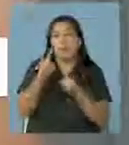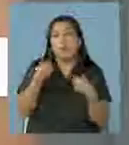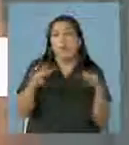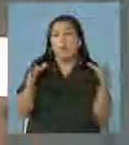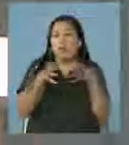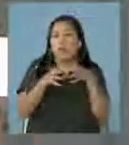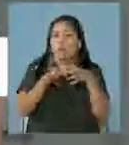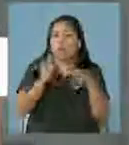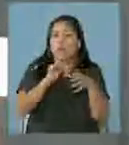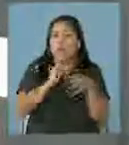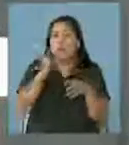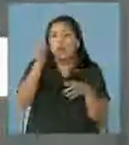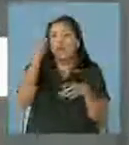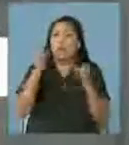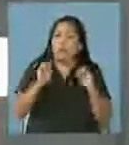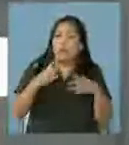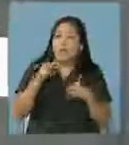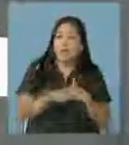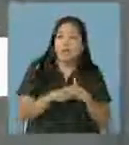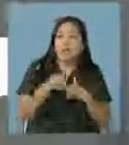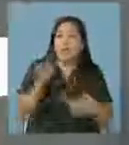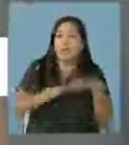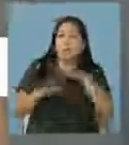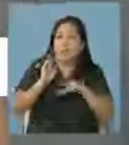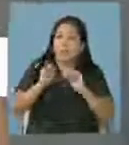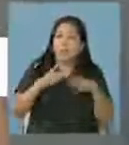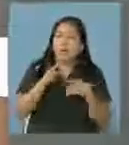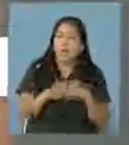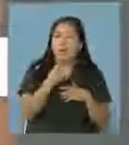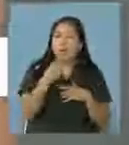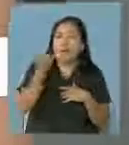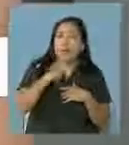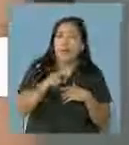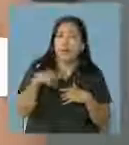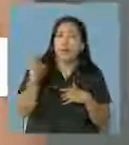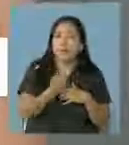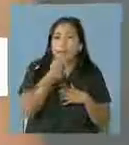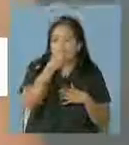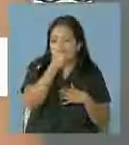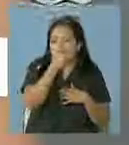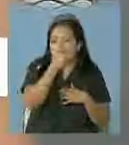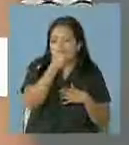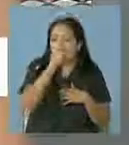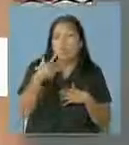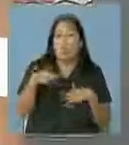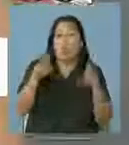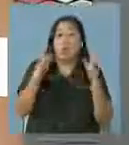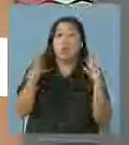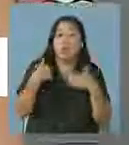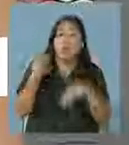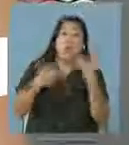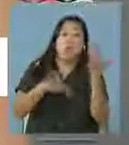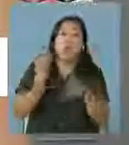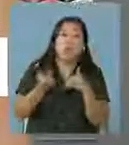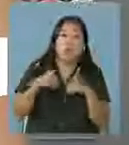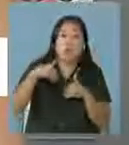técnico como nosotros y bueno La idea es seguir mejorando mejorar el juego que es una duda que tenemos entre nosotros así que bueno ojalá que podamos hacer un gran partido allá